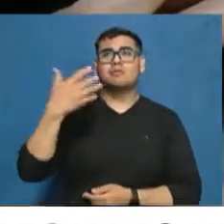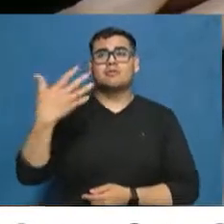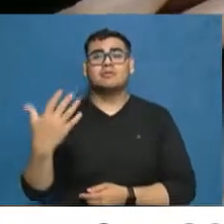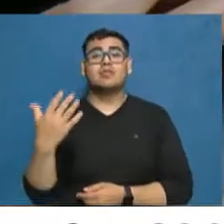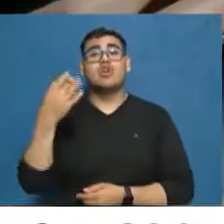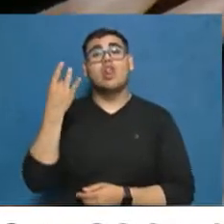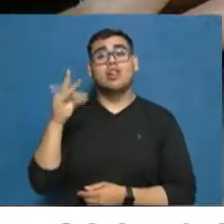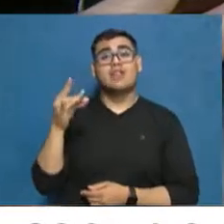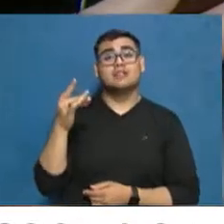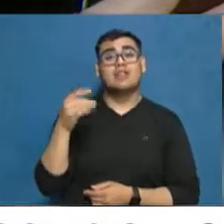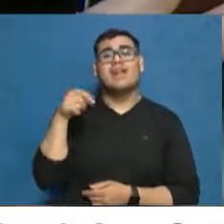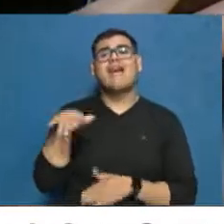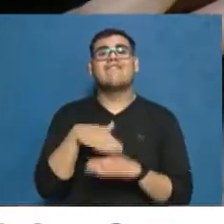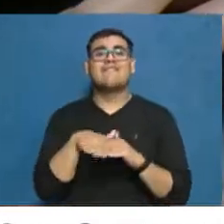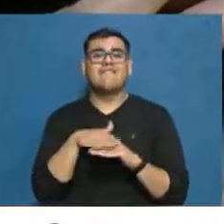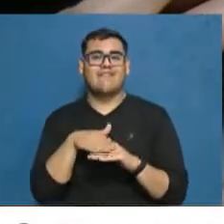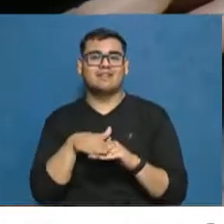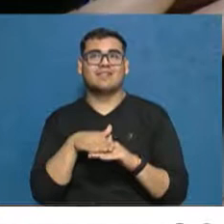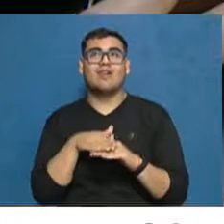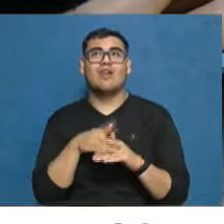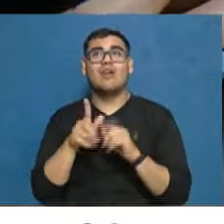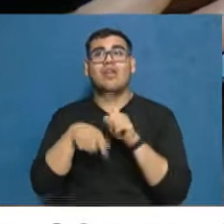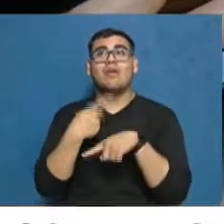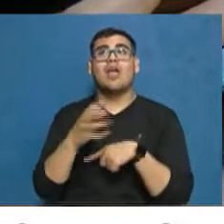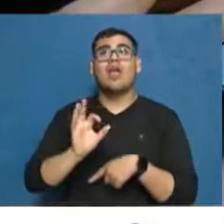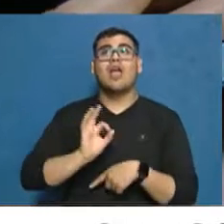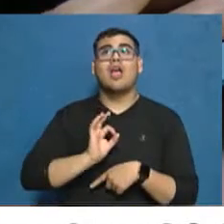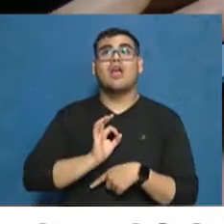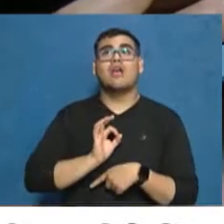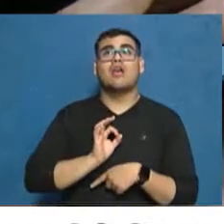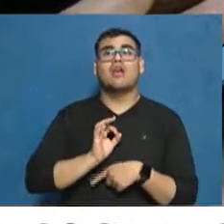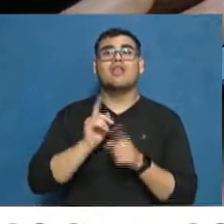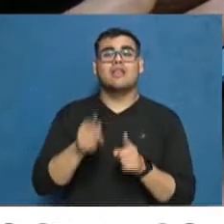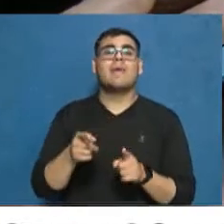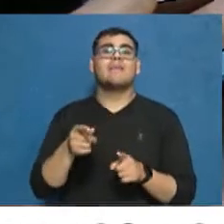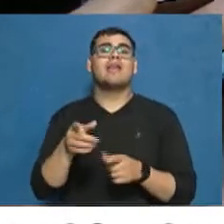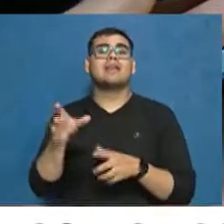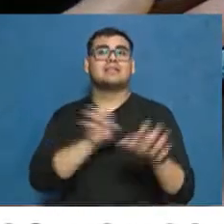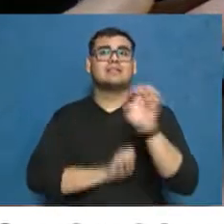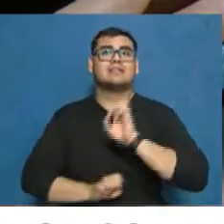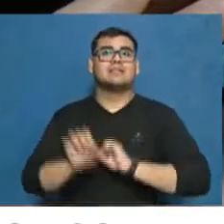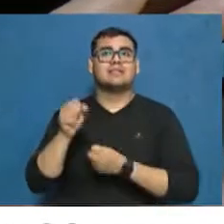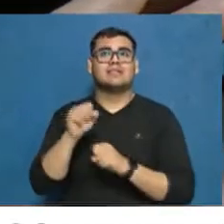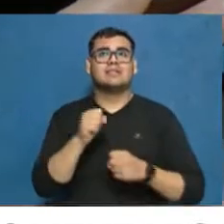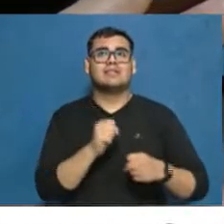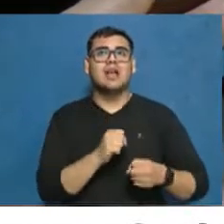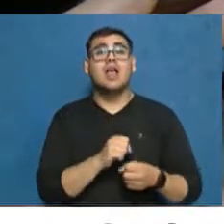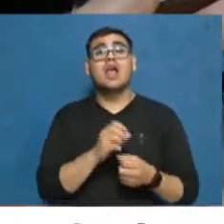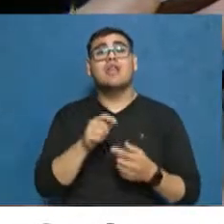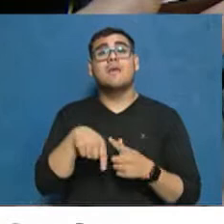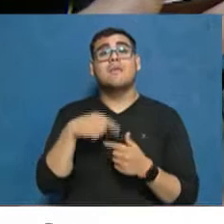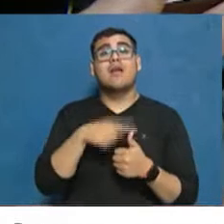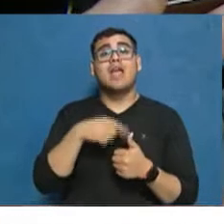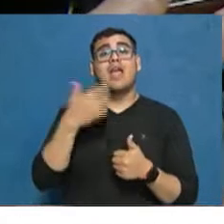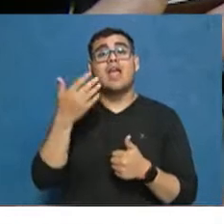estado docente, en el básico, y de la misma forma en el convenio 2008 y en el básico para los celadores. Y una propuesta para enero, febrero y marzo